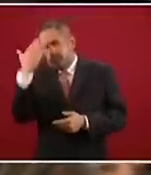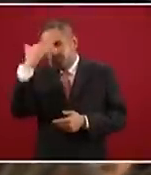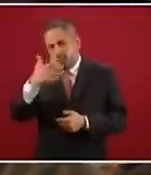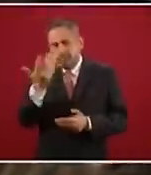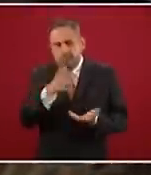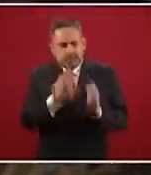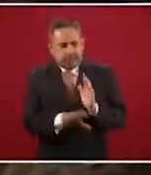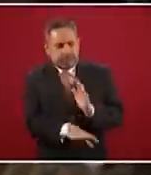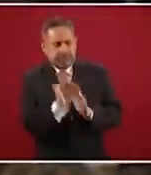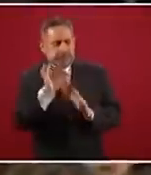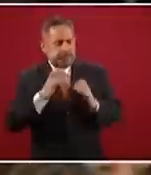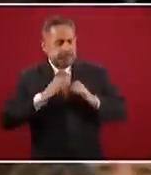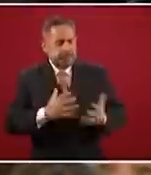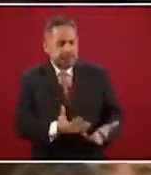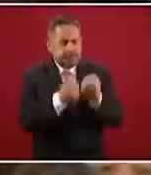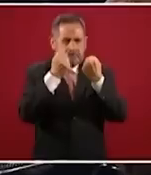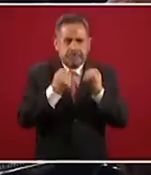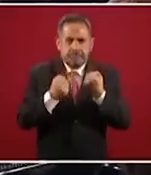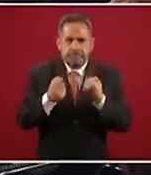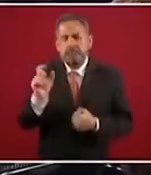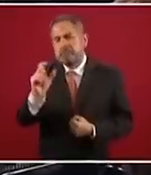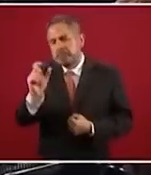a donde están los cuerpos. Gracias.